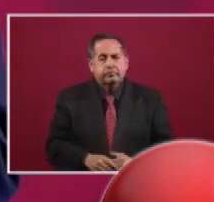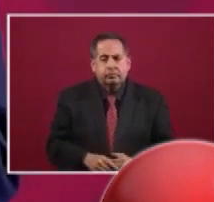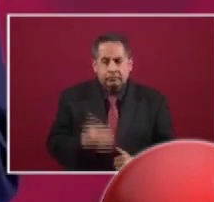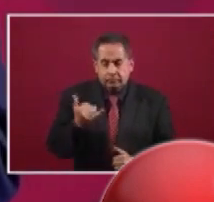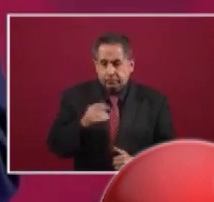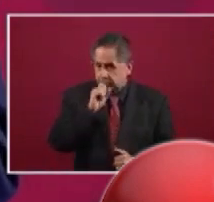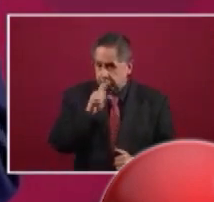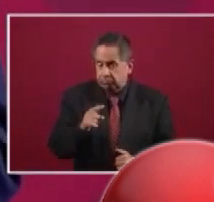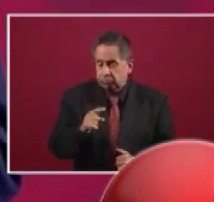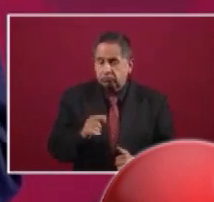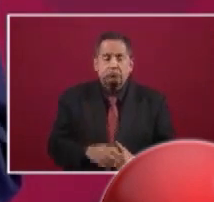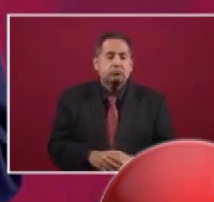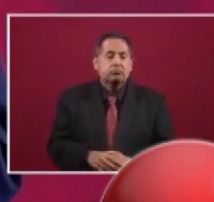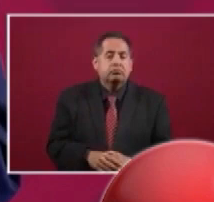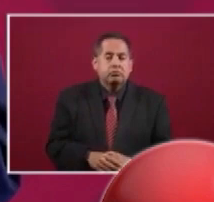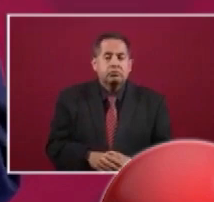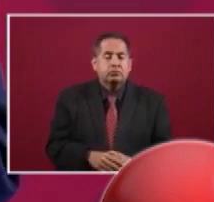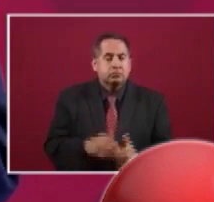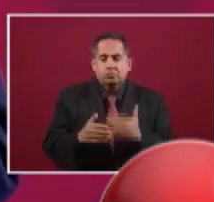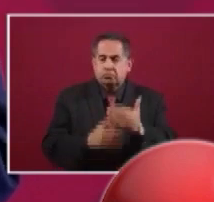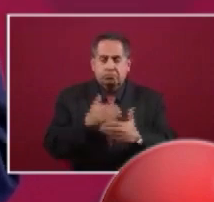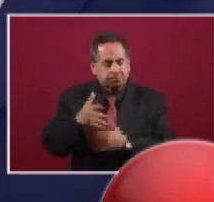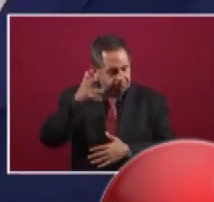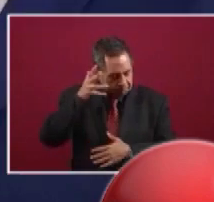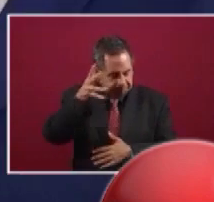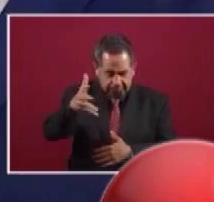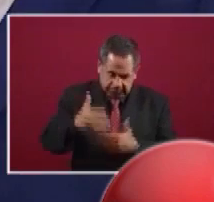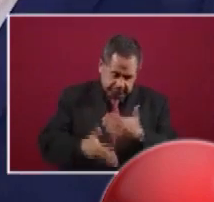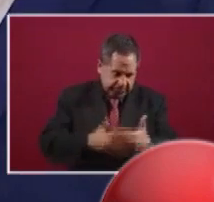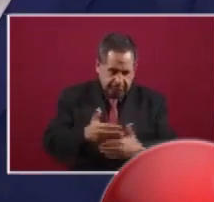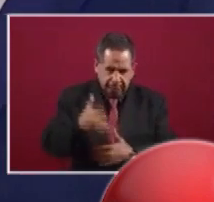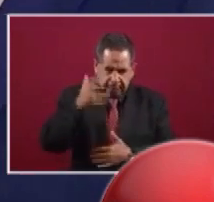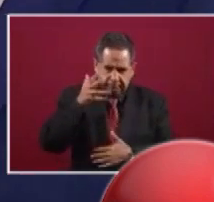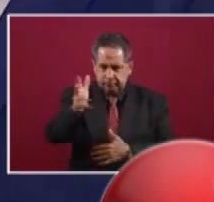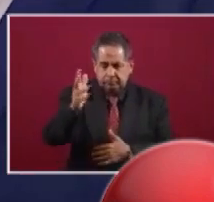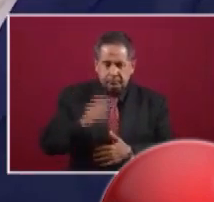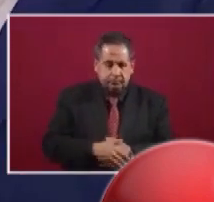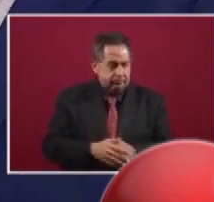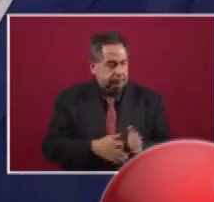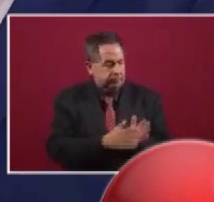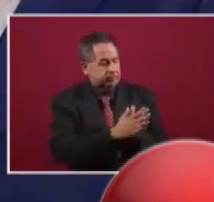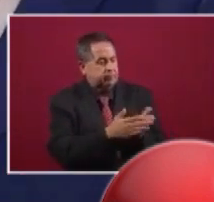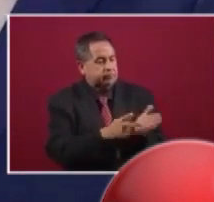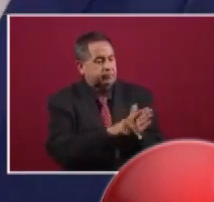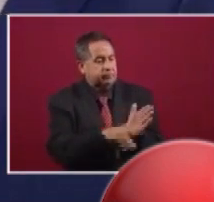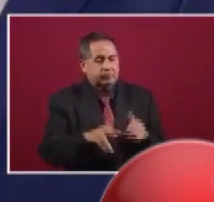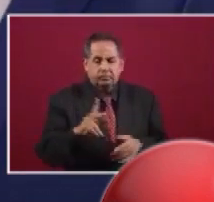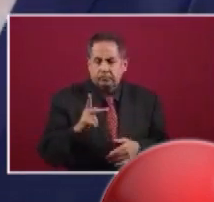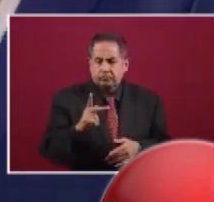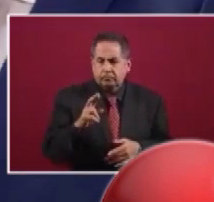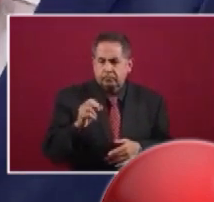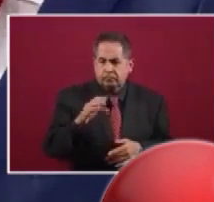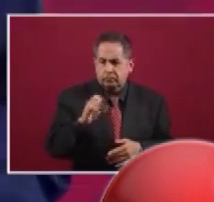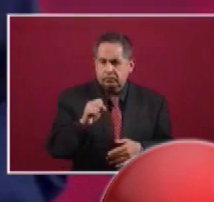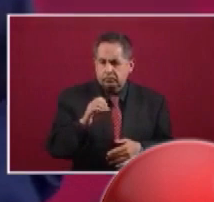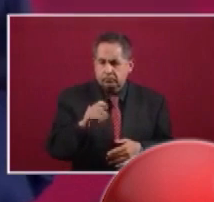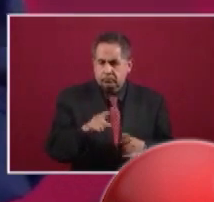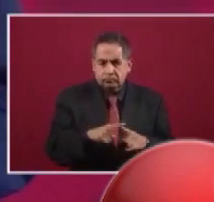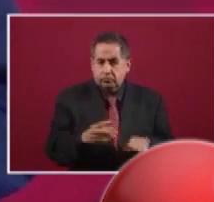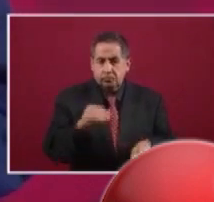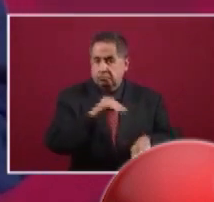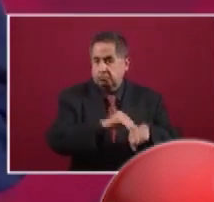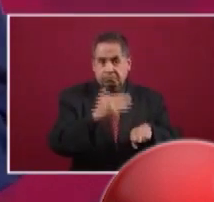y ir hacia adelante. La revista Proceso, por ejemplo, no se portó bien